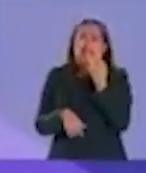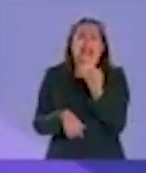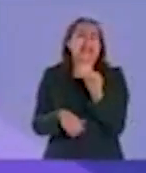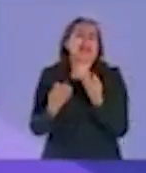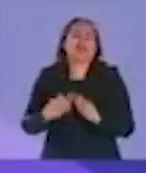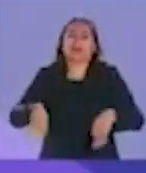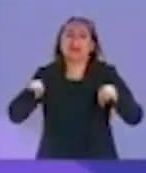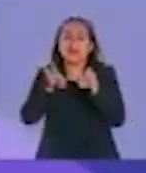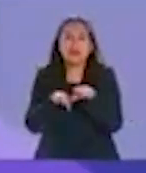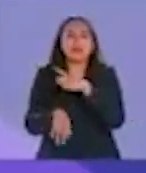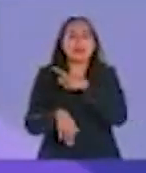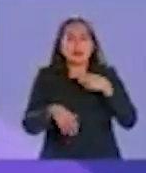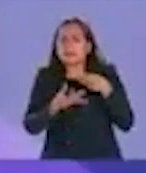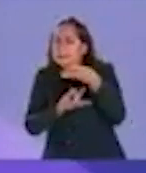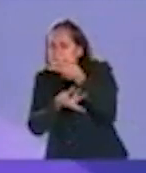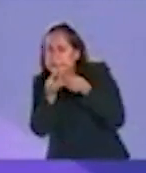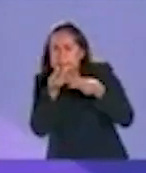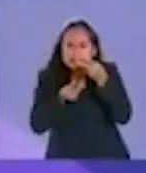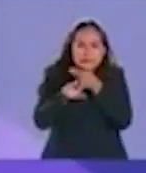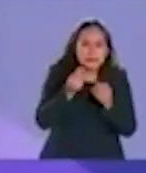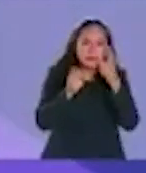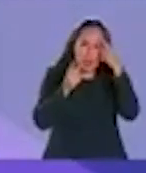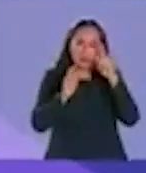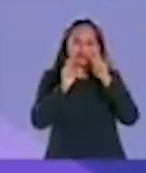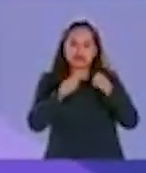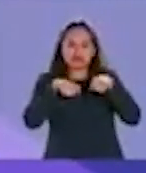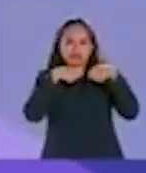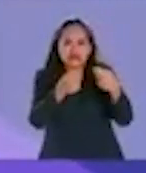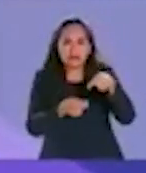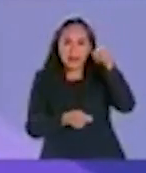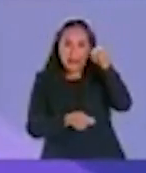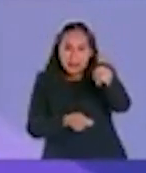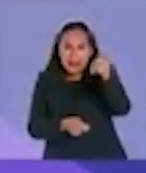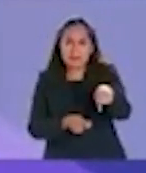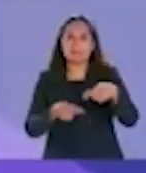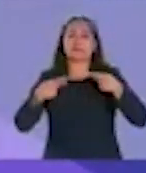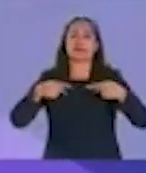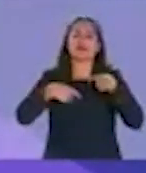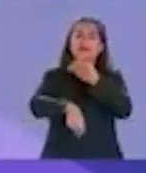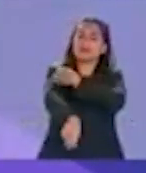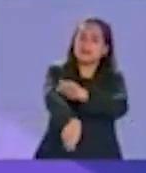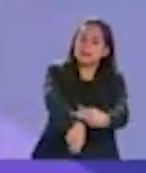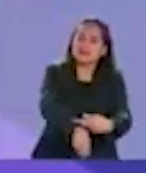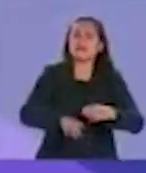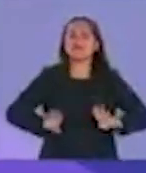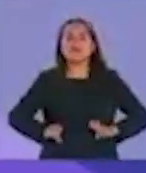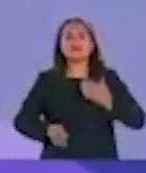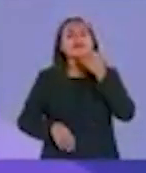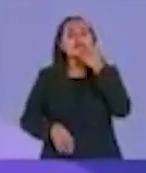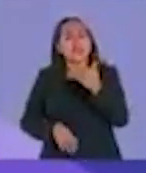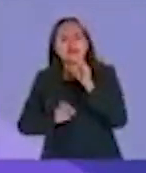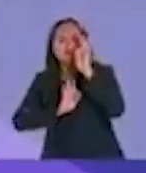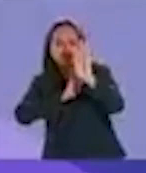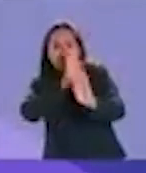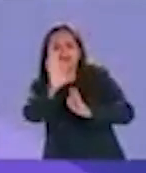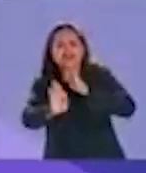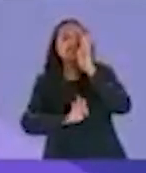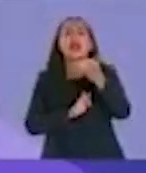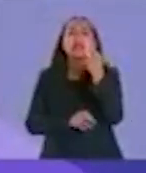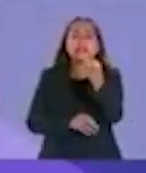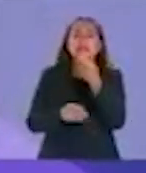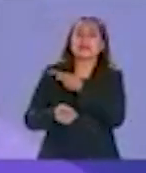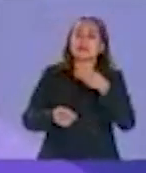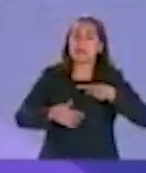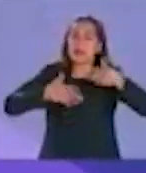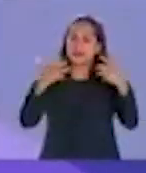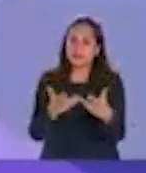para que el migrante tenga a su familia acá también en muy buenas condiciones y eso es una parte que debemos de hacer está en nuestra plan